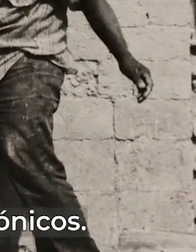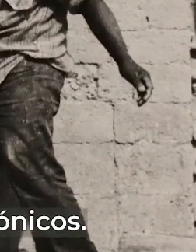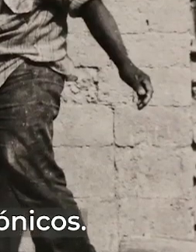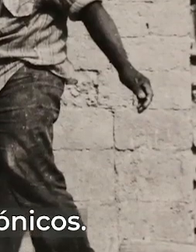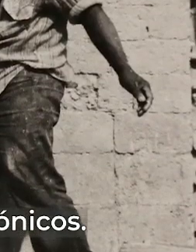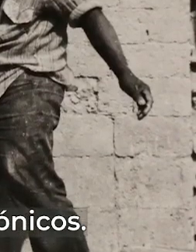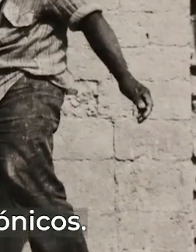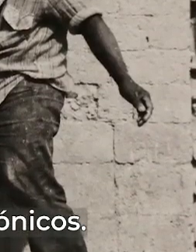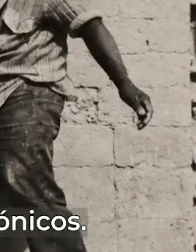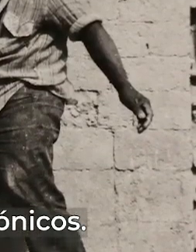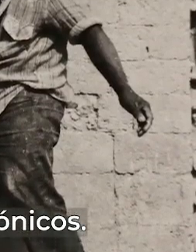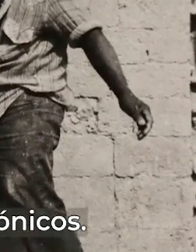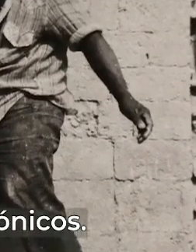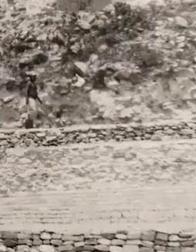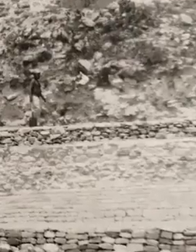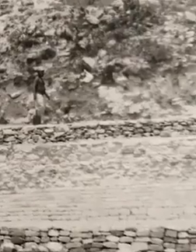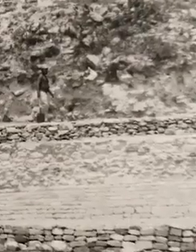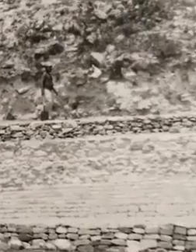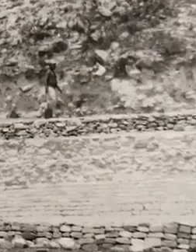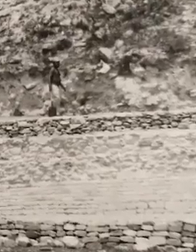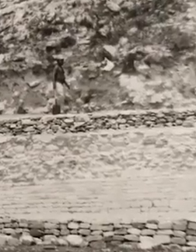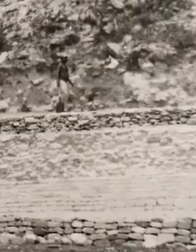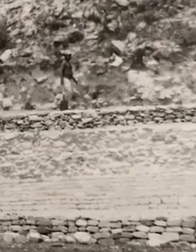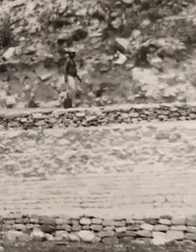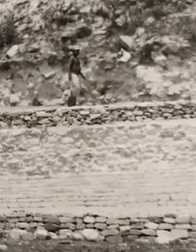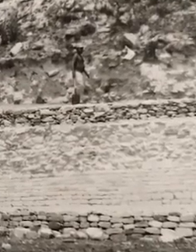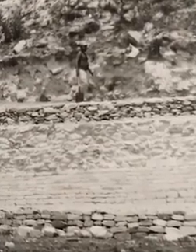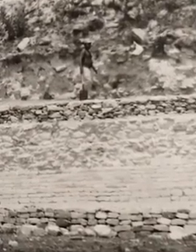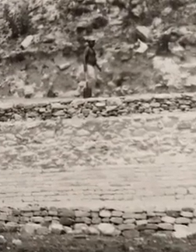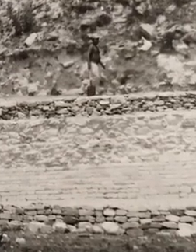sus elementos arquitectónicos.